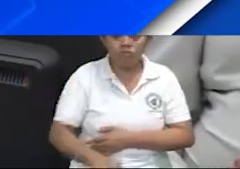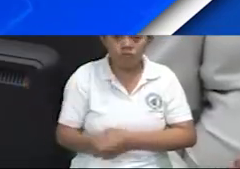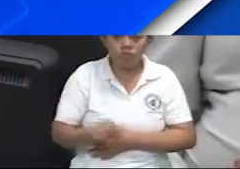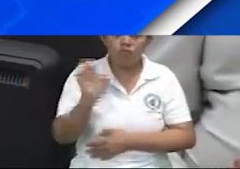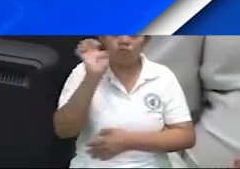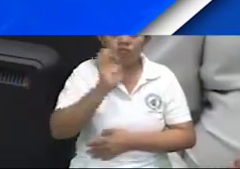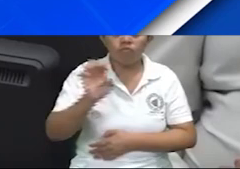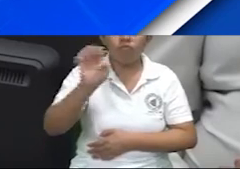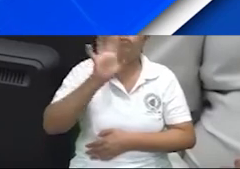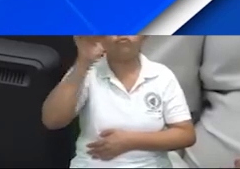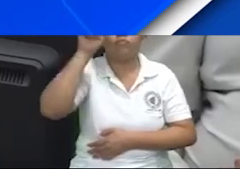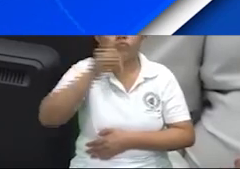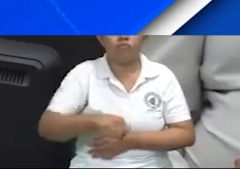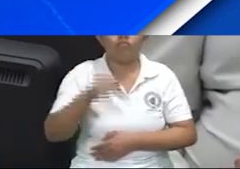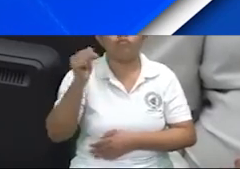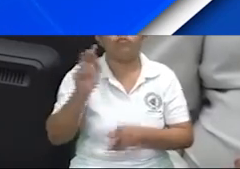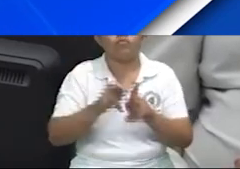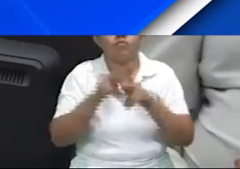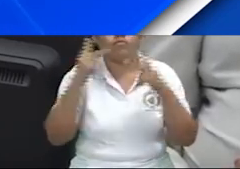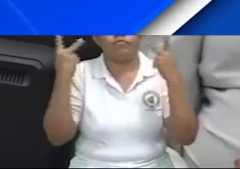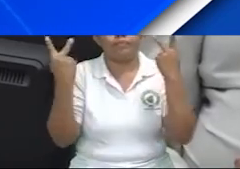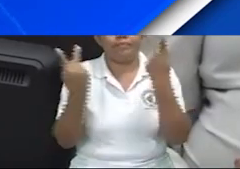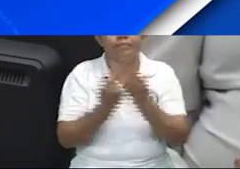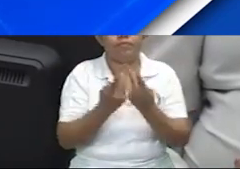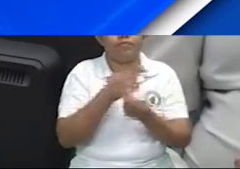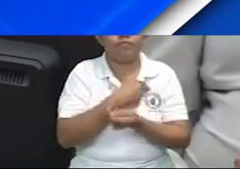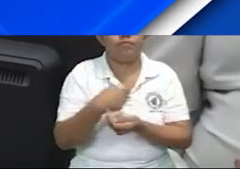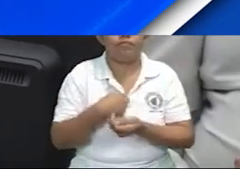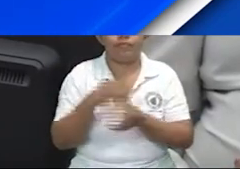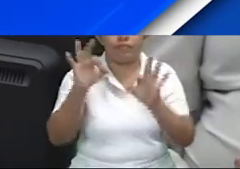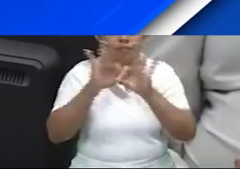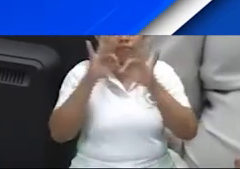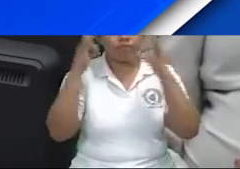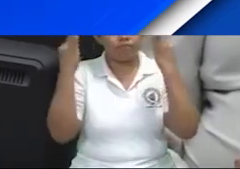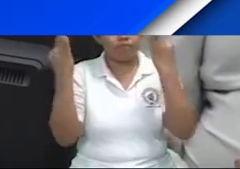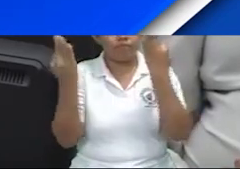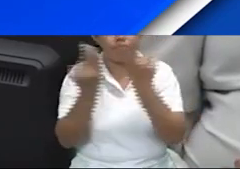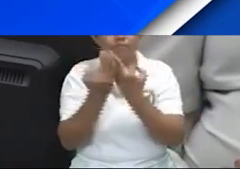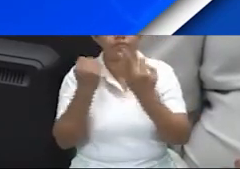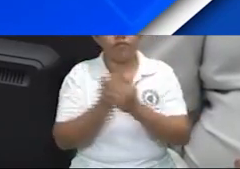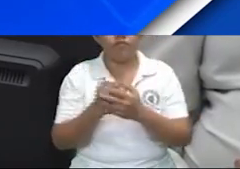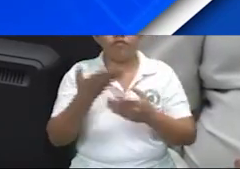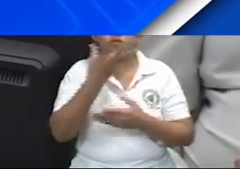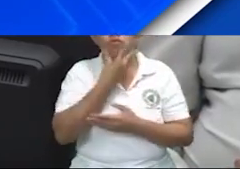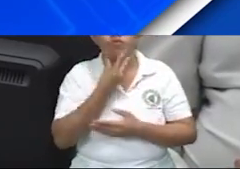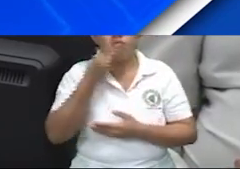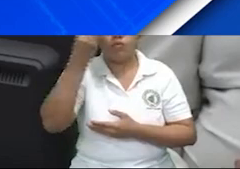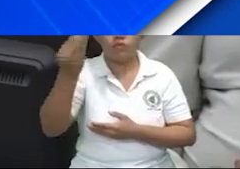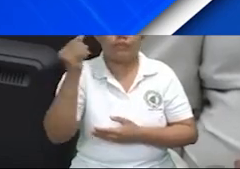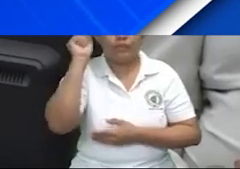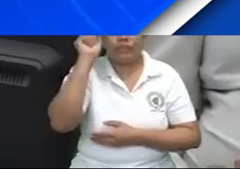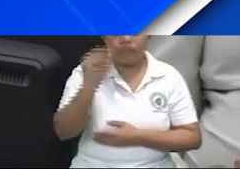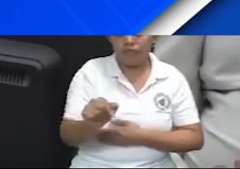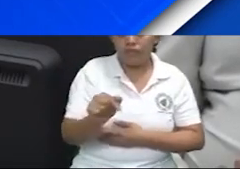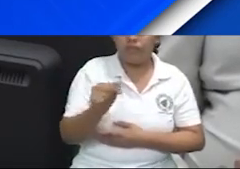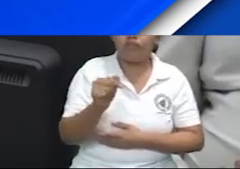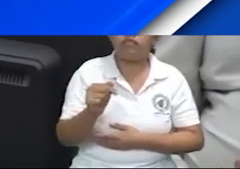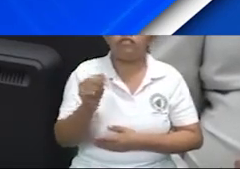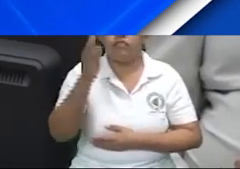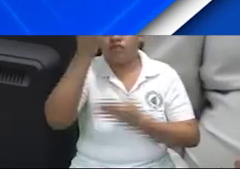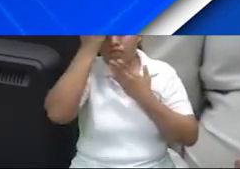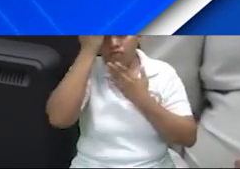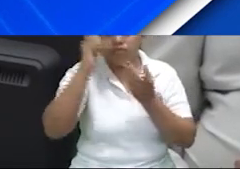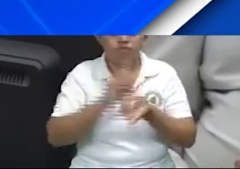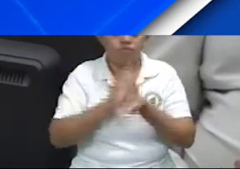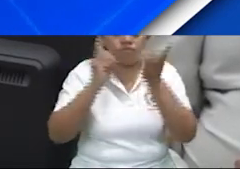pueblos indígenas, pueblos originarios, la familia, la juventud indígena son agentes